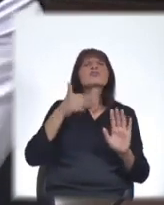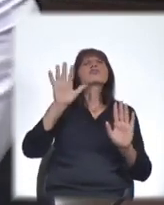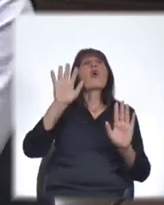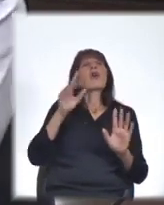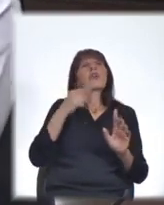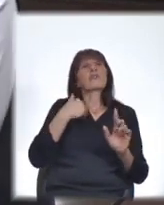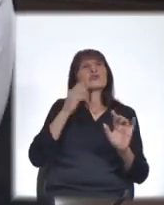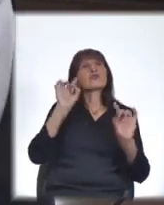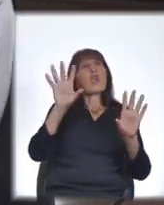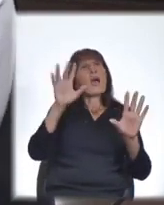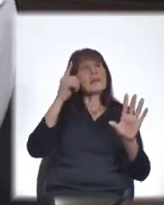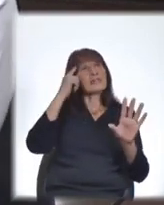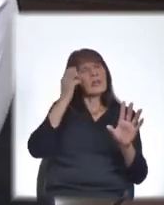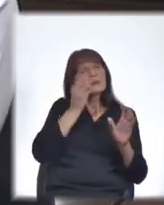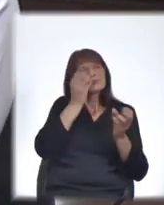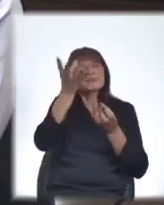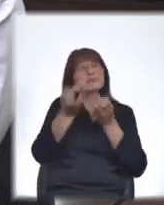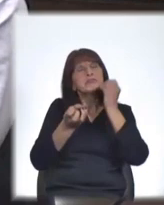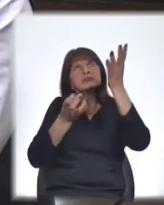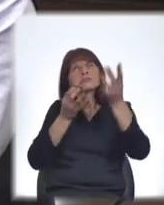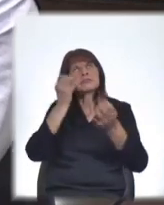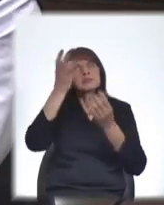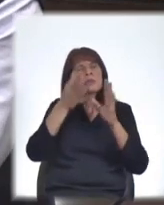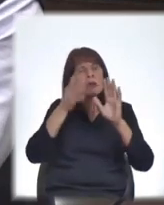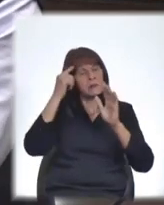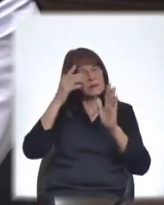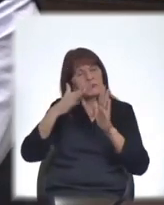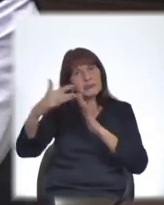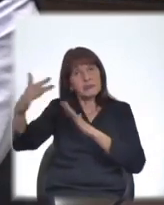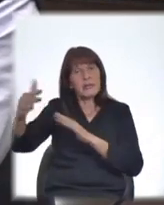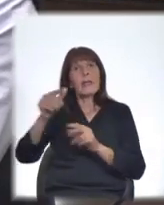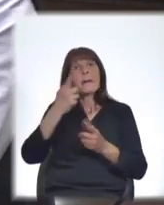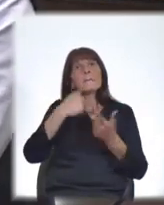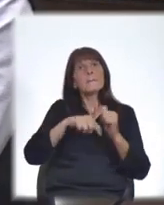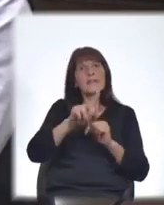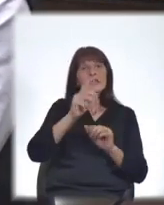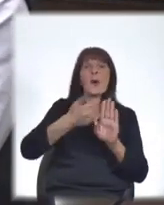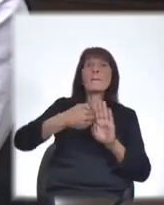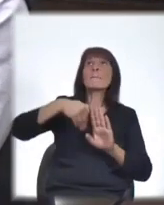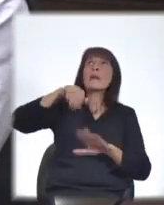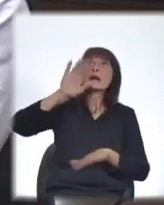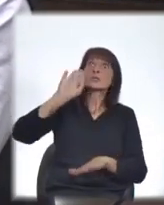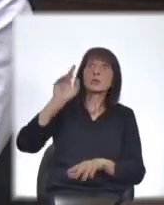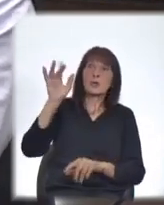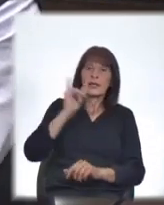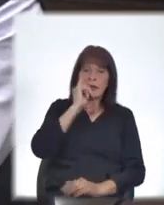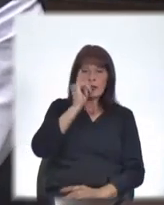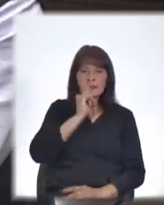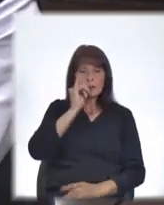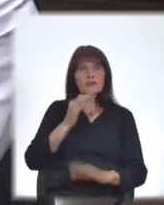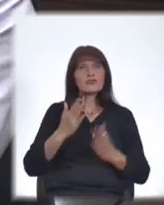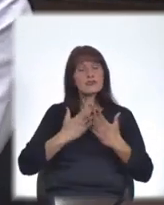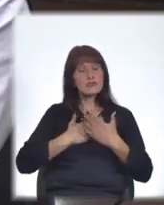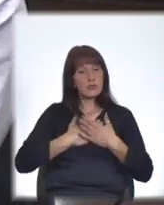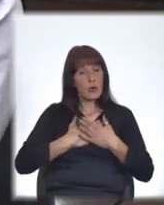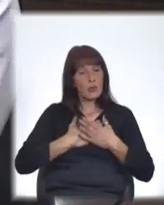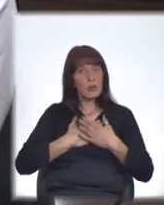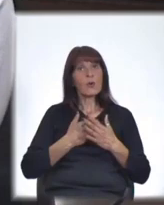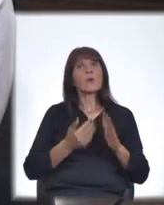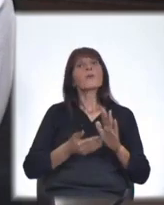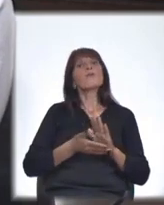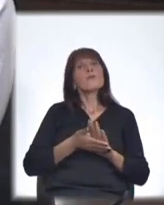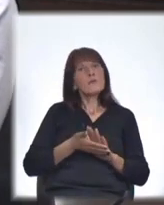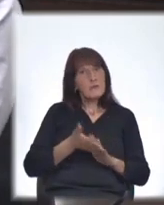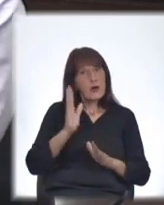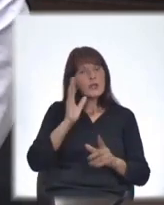ramas. Pero después de la intervención del miembro informante en mayoría, me voy a permitir recurrir